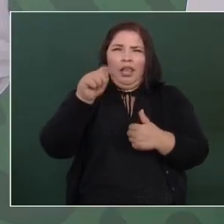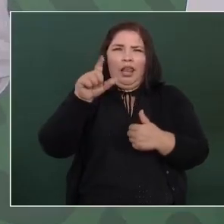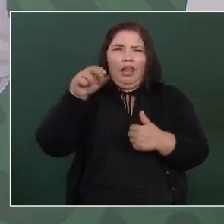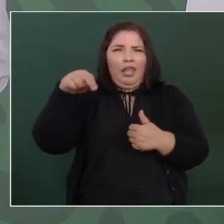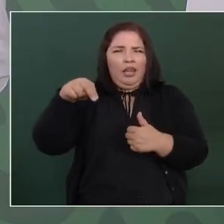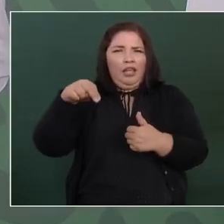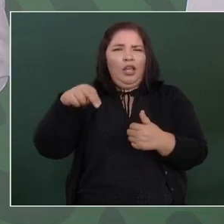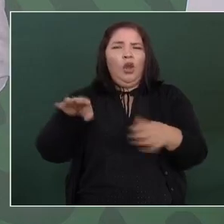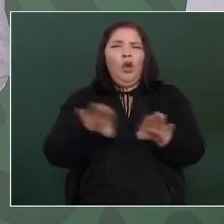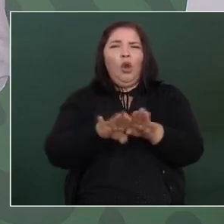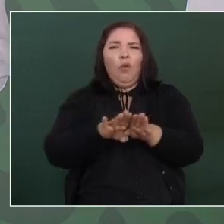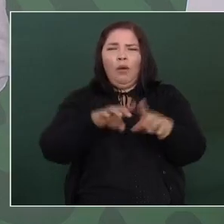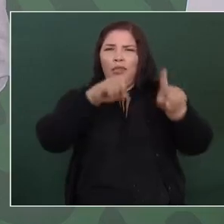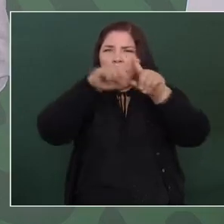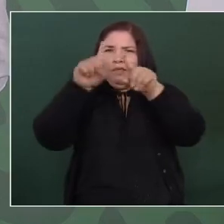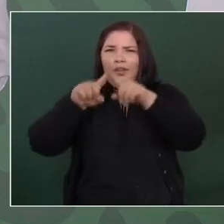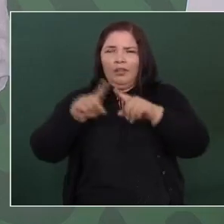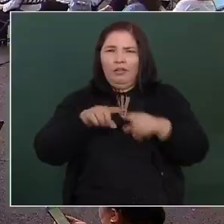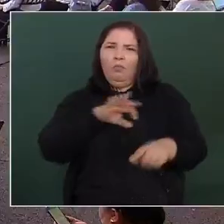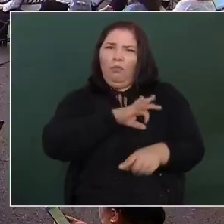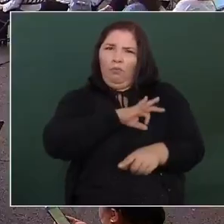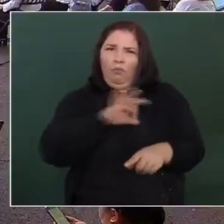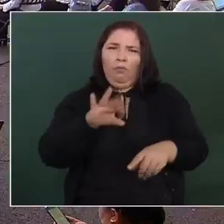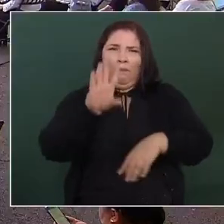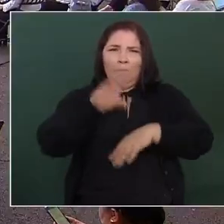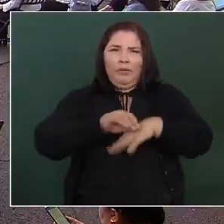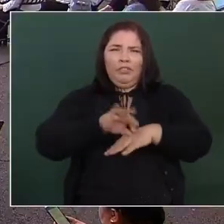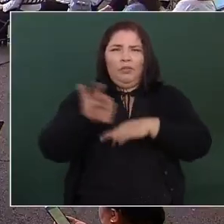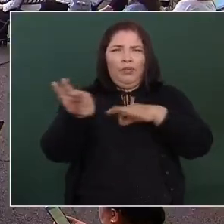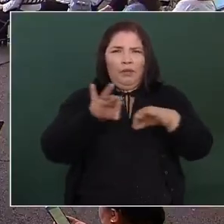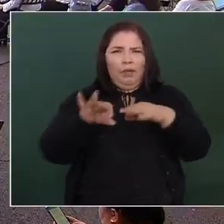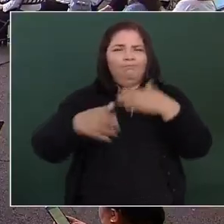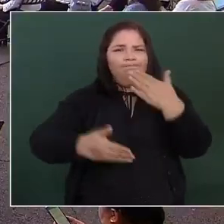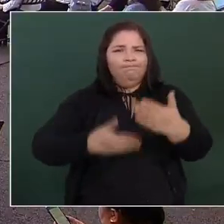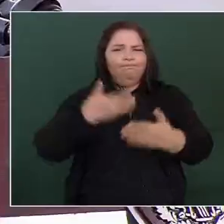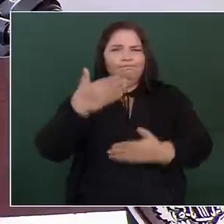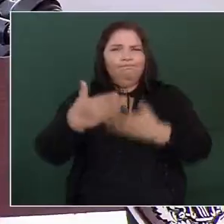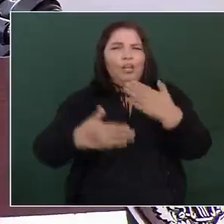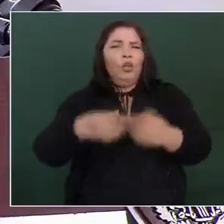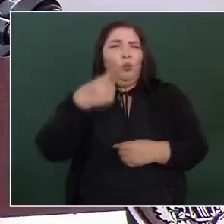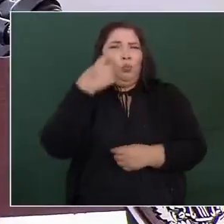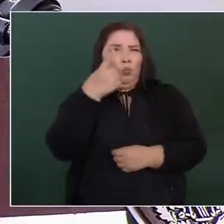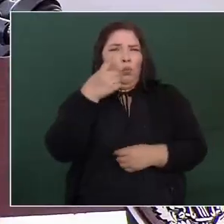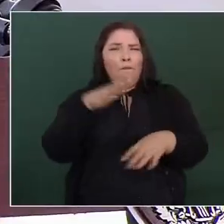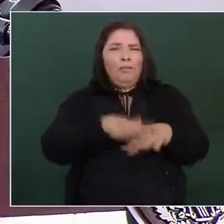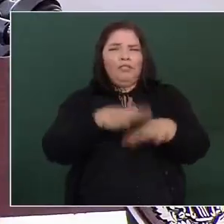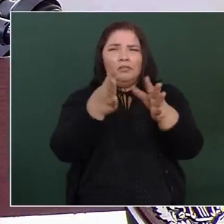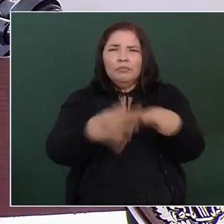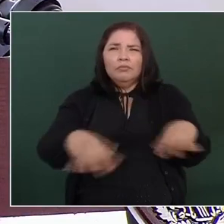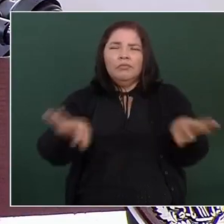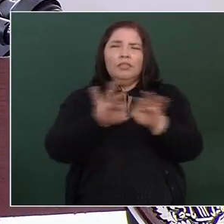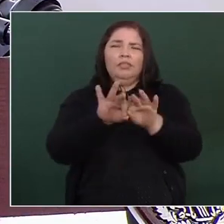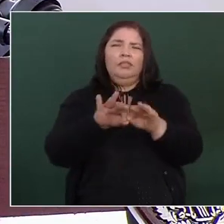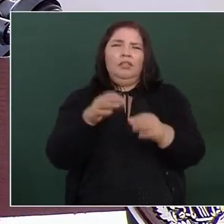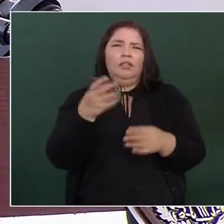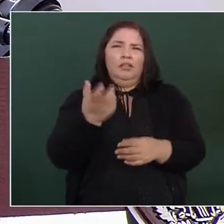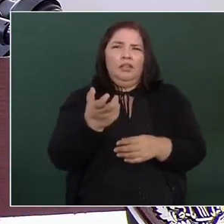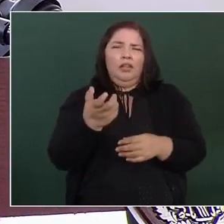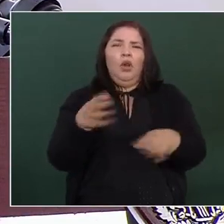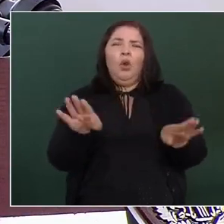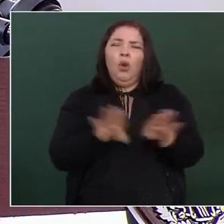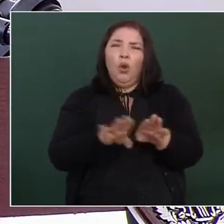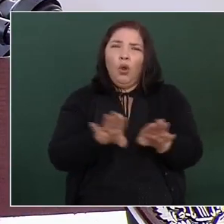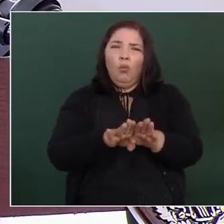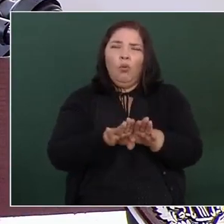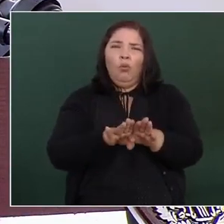TNs, o sea, hay temas en donde podemos realmente avanzar. Y uno que es muy importante para México es cómo